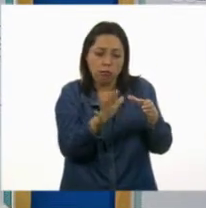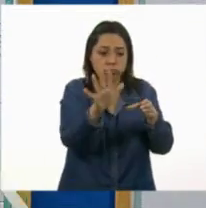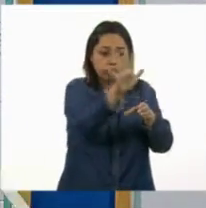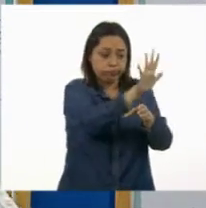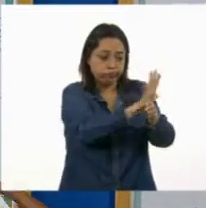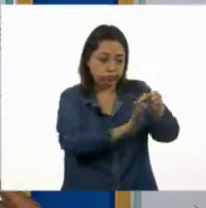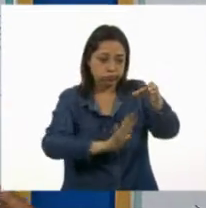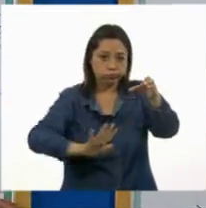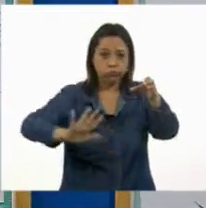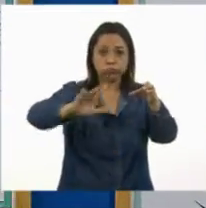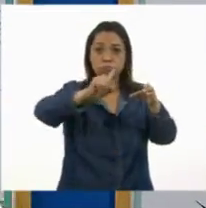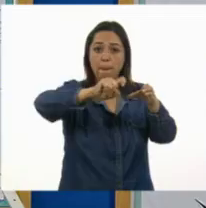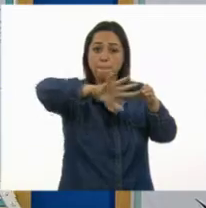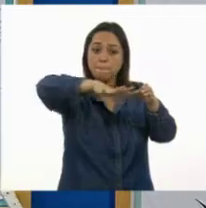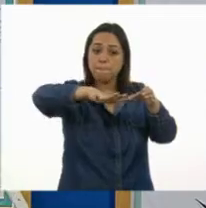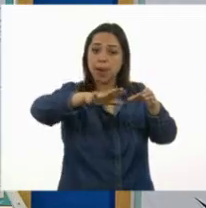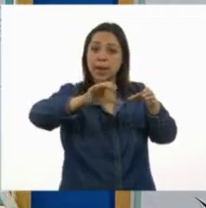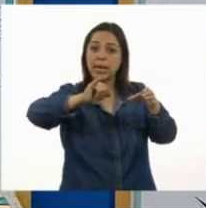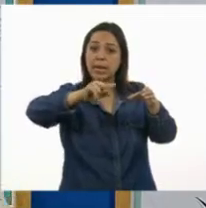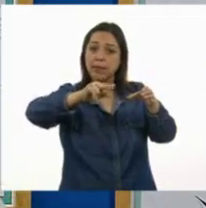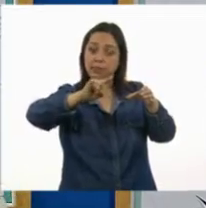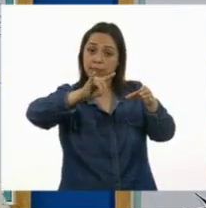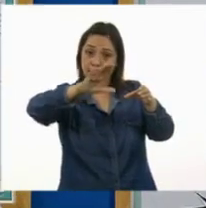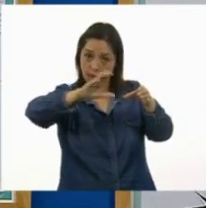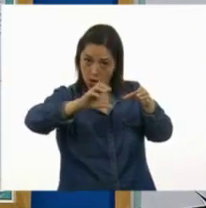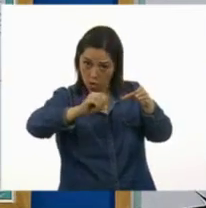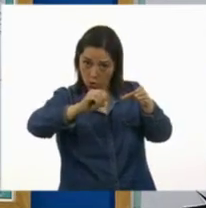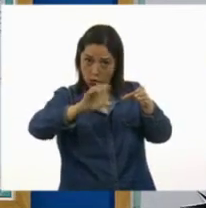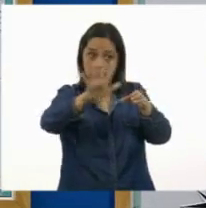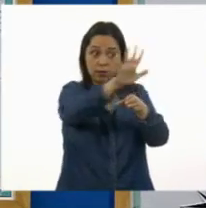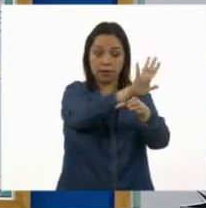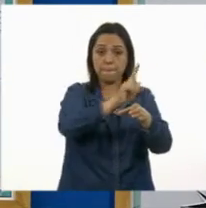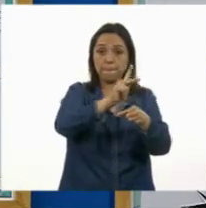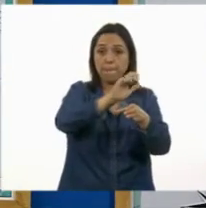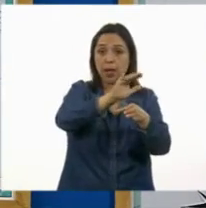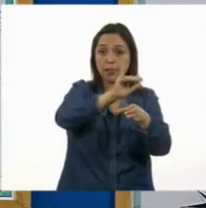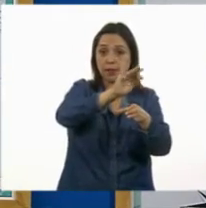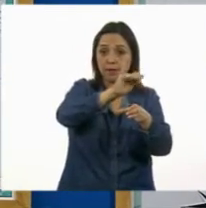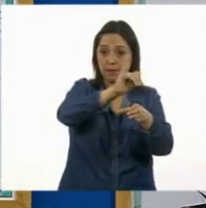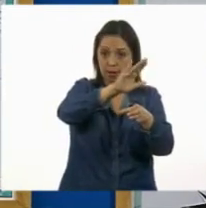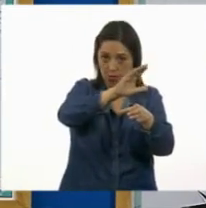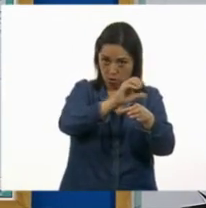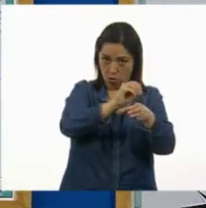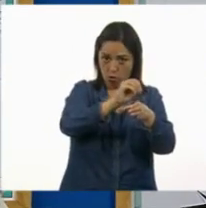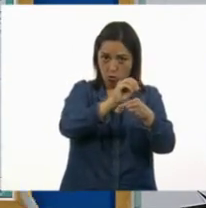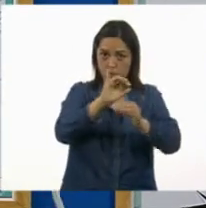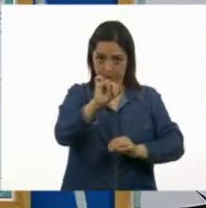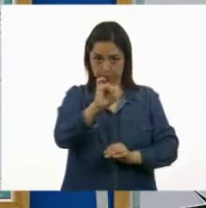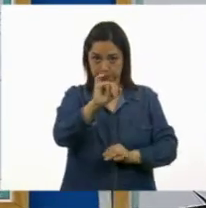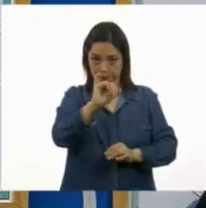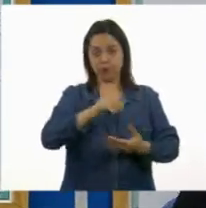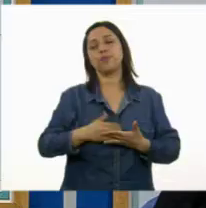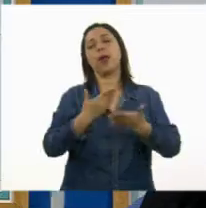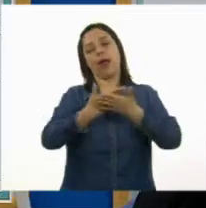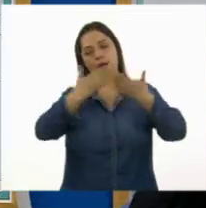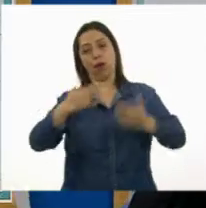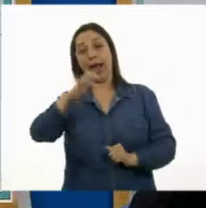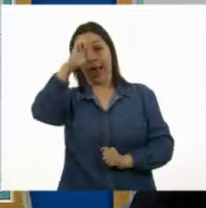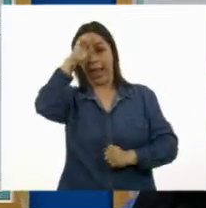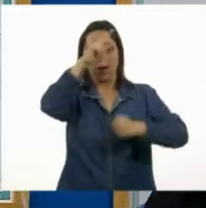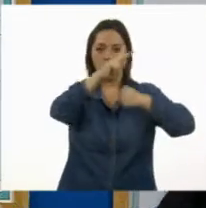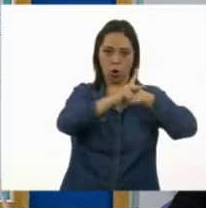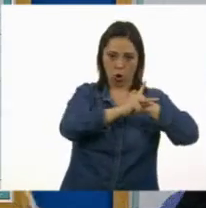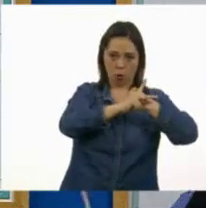Océano Índico y el Océano Pacífico. Ahora bien, en el caso de Europa y